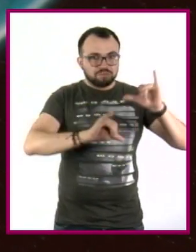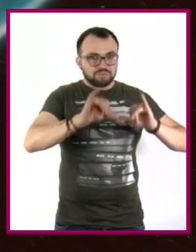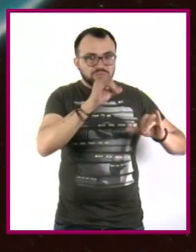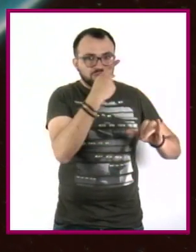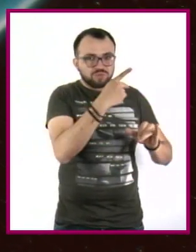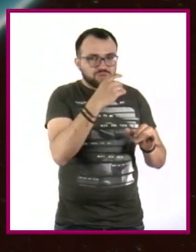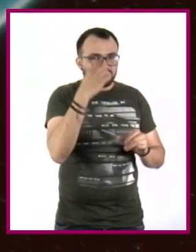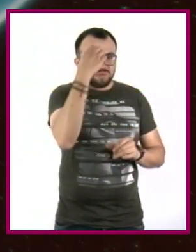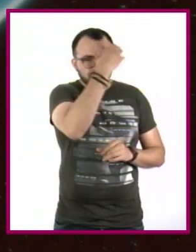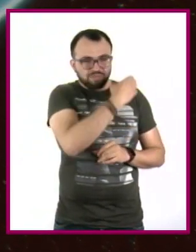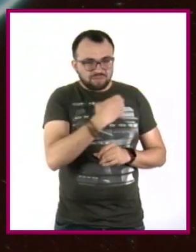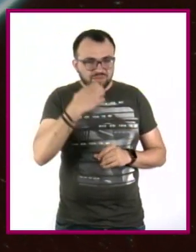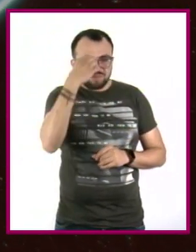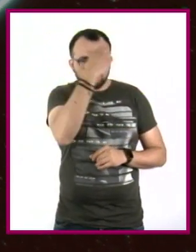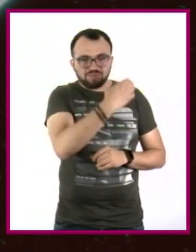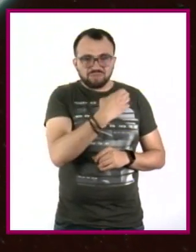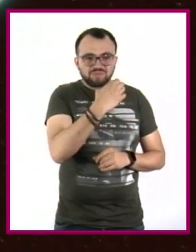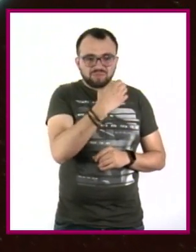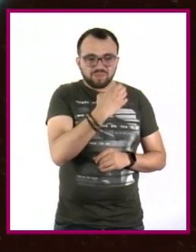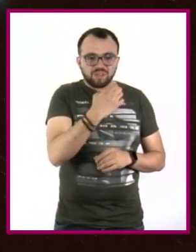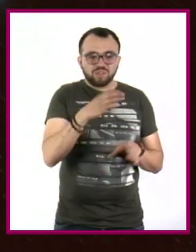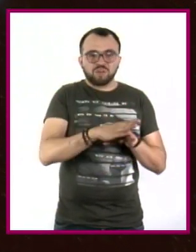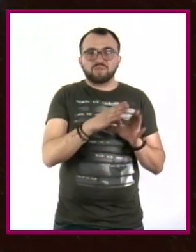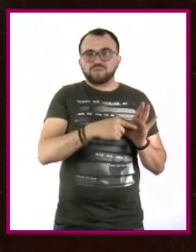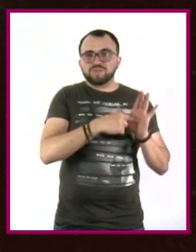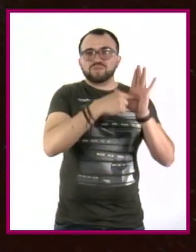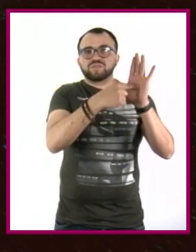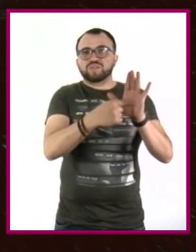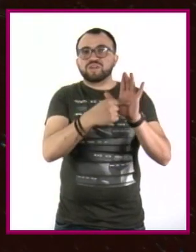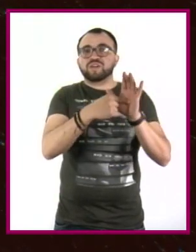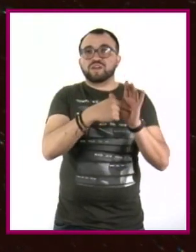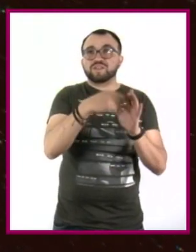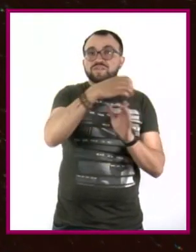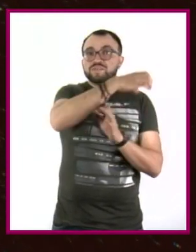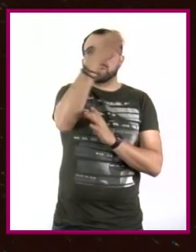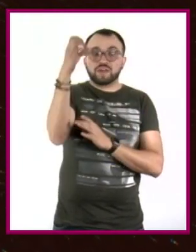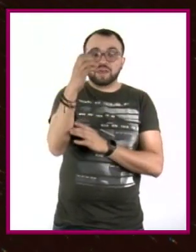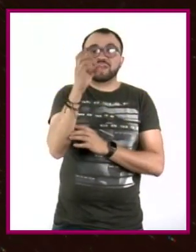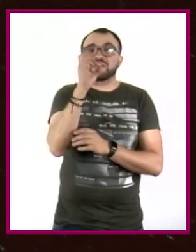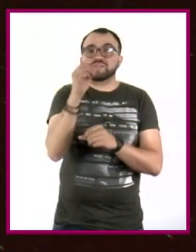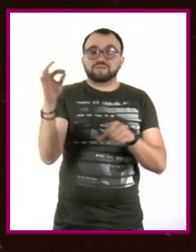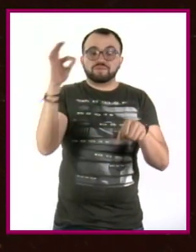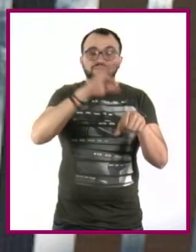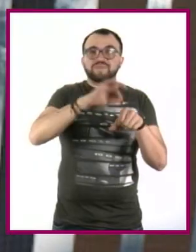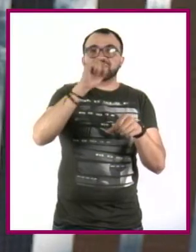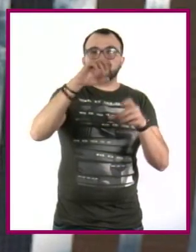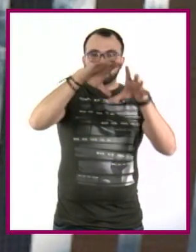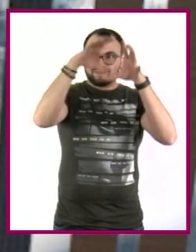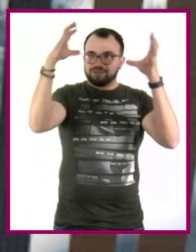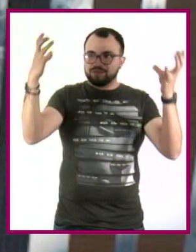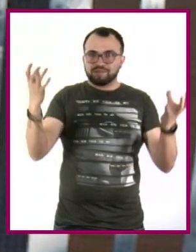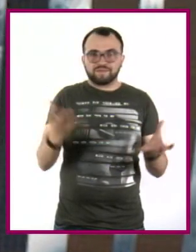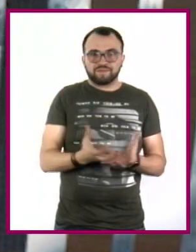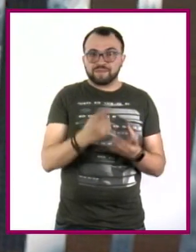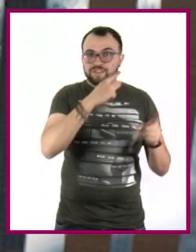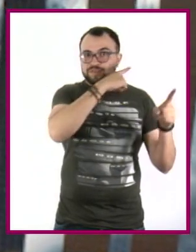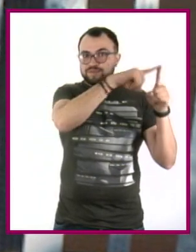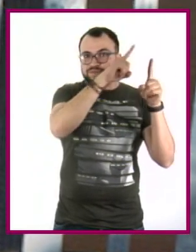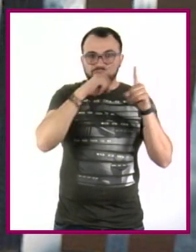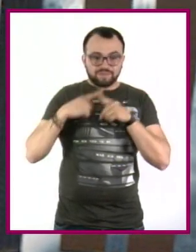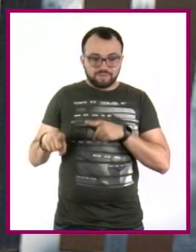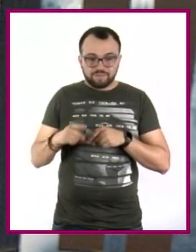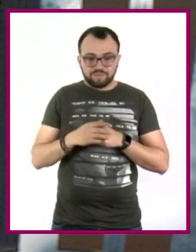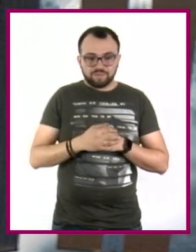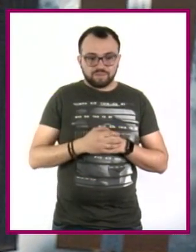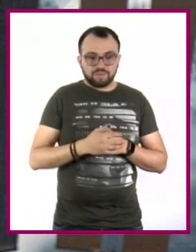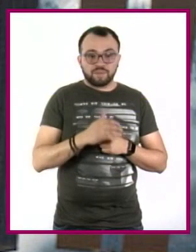de microgravedad, exposición al vacío del espacio y sin la influencia de la atmósfera. El espectrómetro